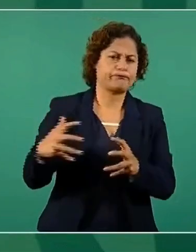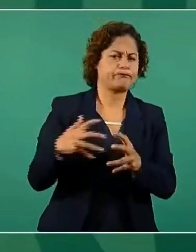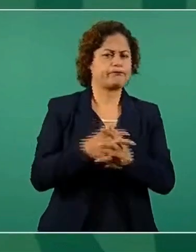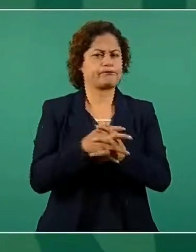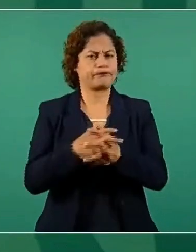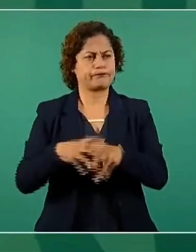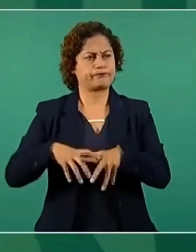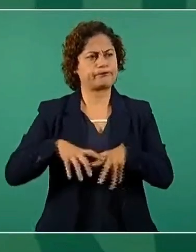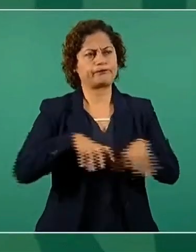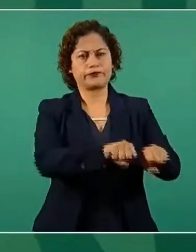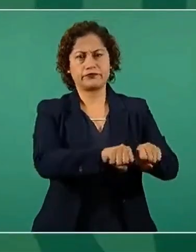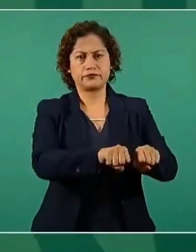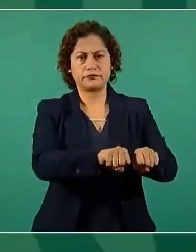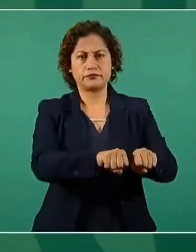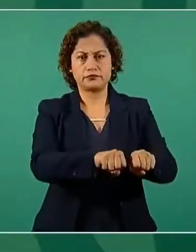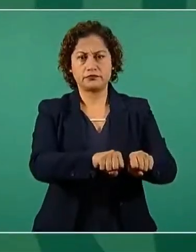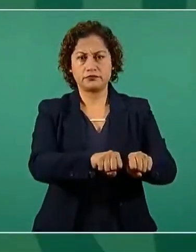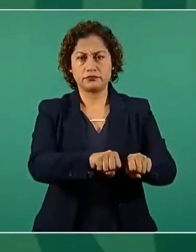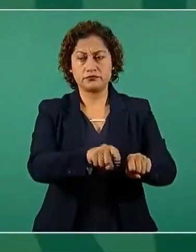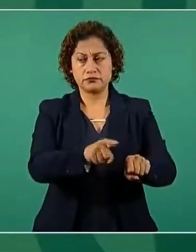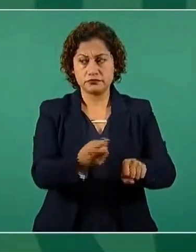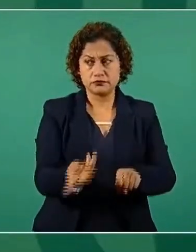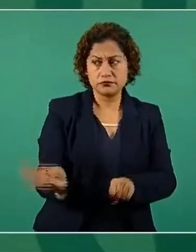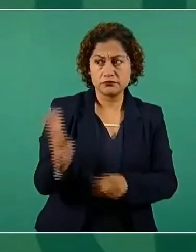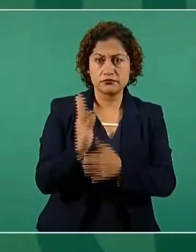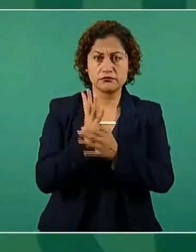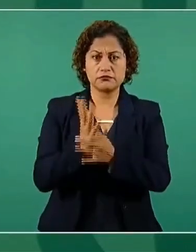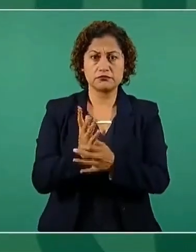les había tocado muy poco.